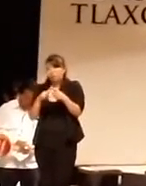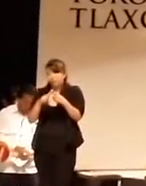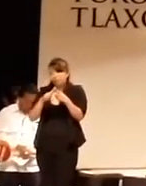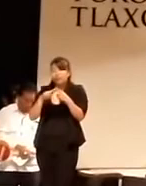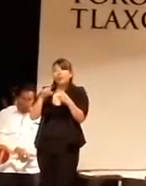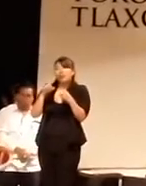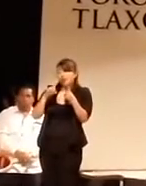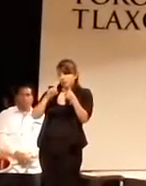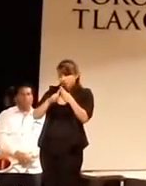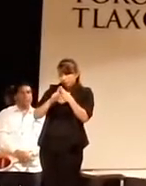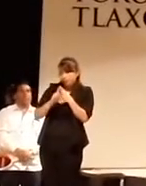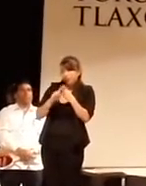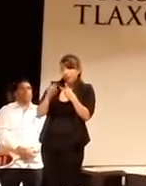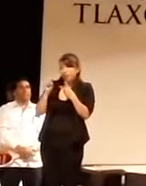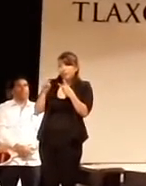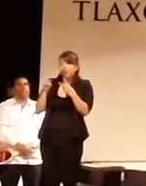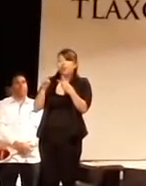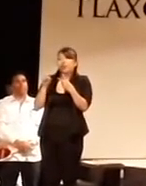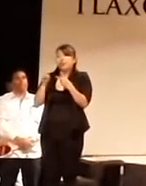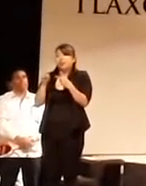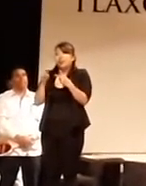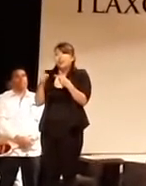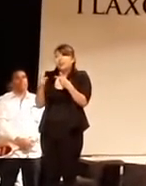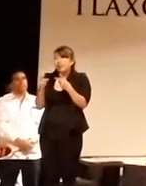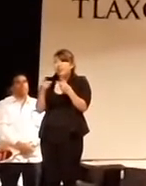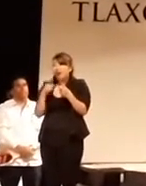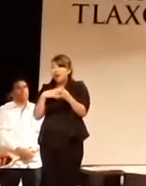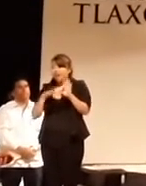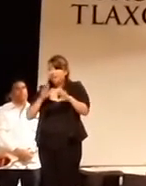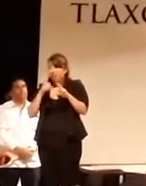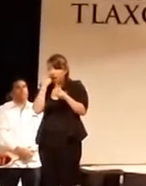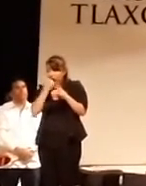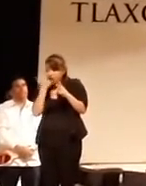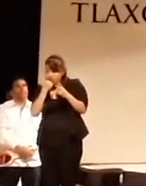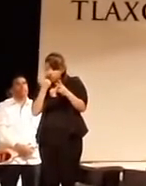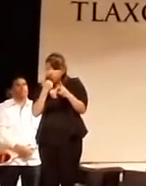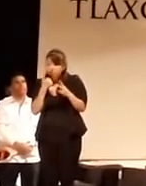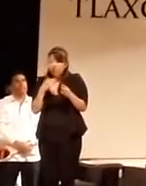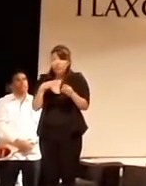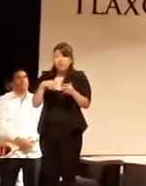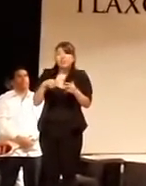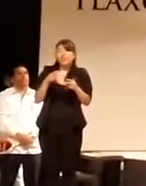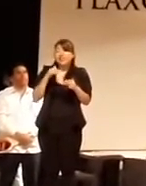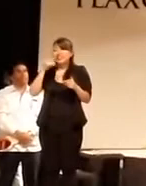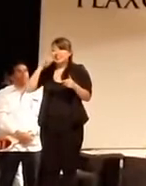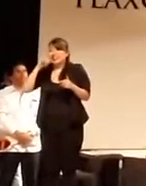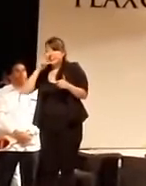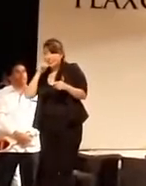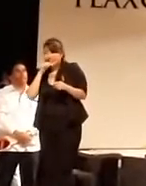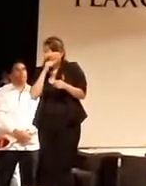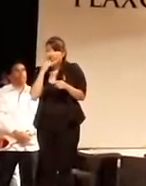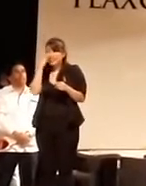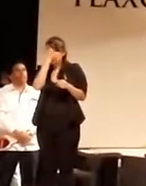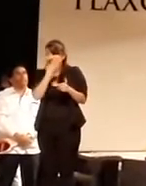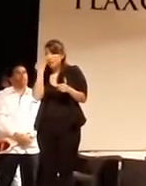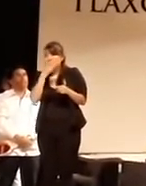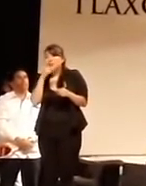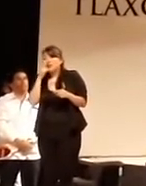solo consistan en prepararse para el examen, olvidando que la finalidad siempre es